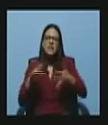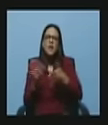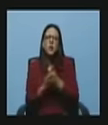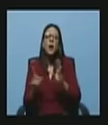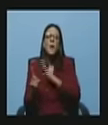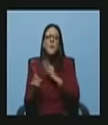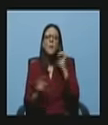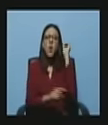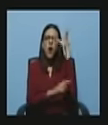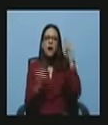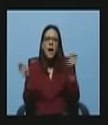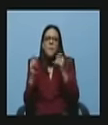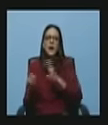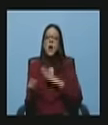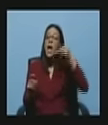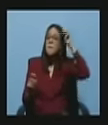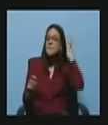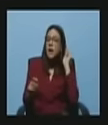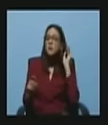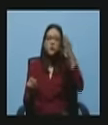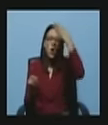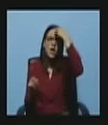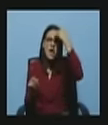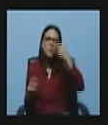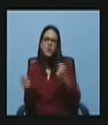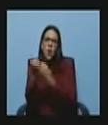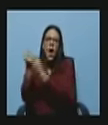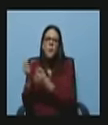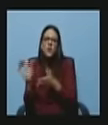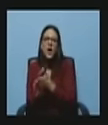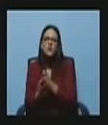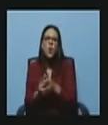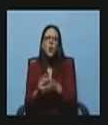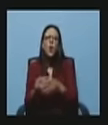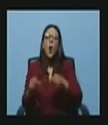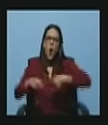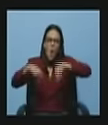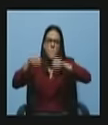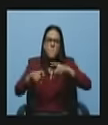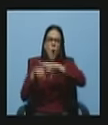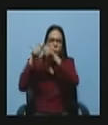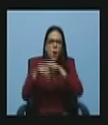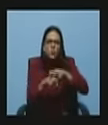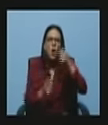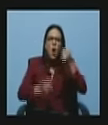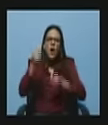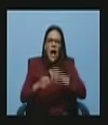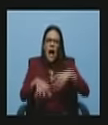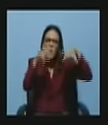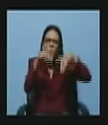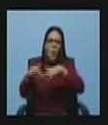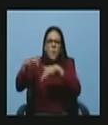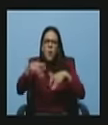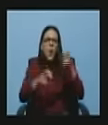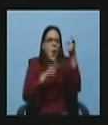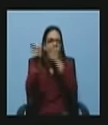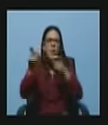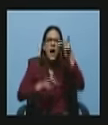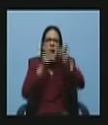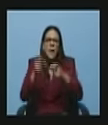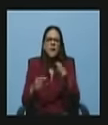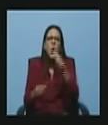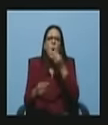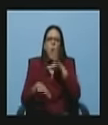González y María Corina Machado, para apoyar con motos, carros, movilización de gente,